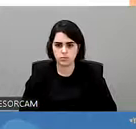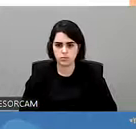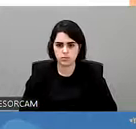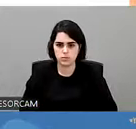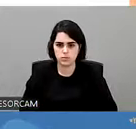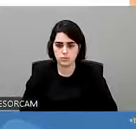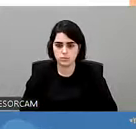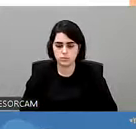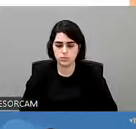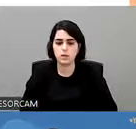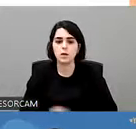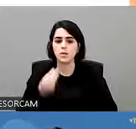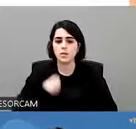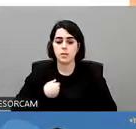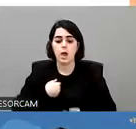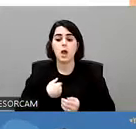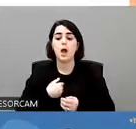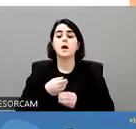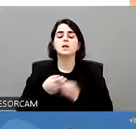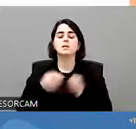Y hace referencia a nuestra capacidad.